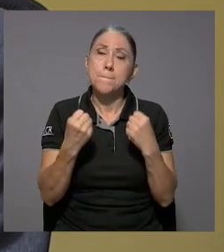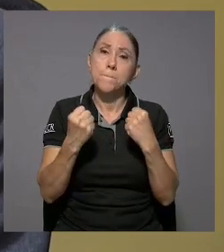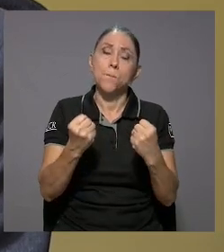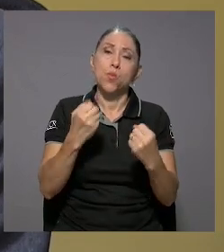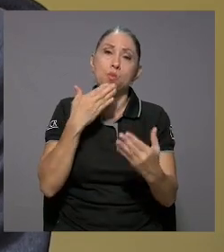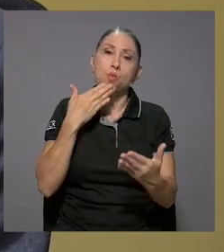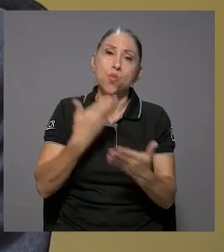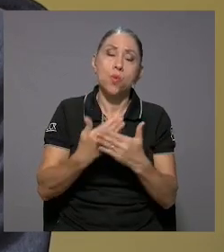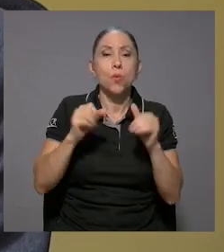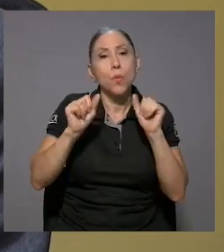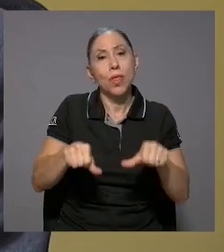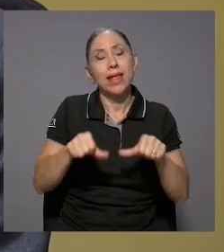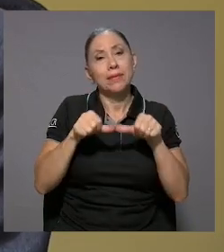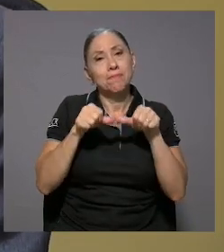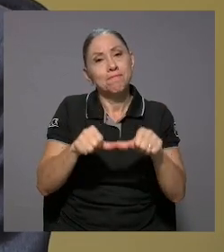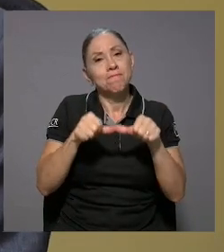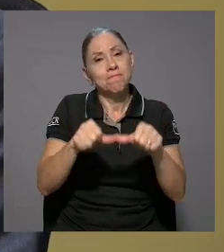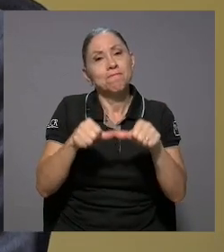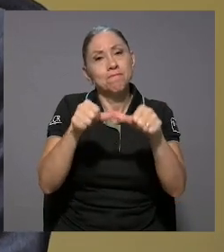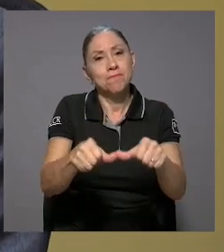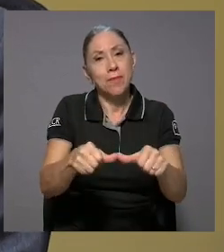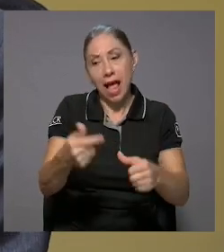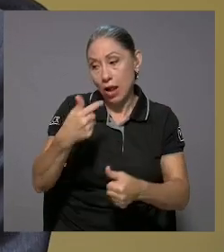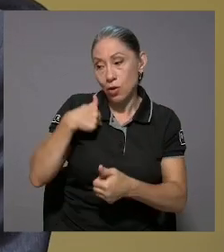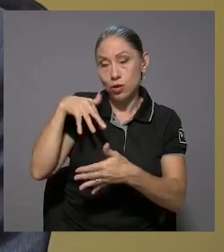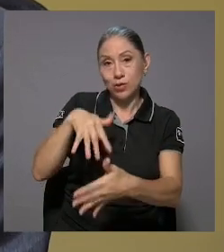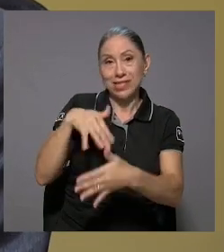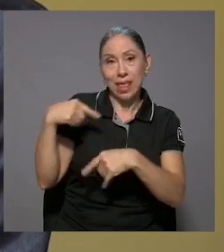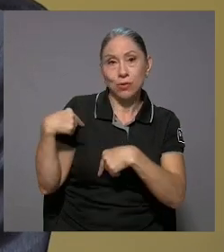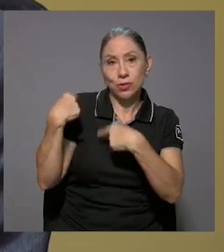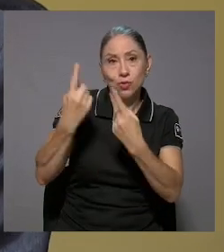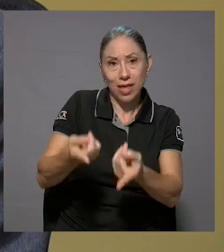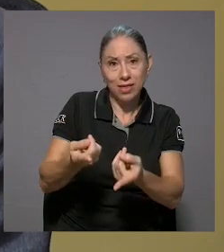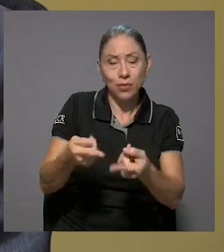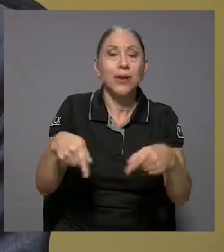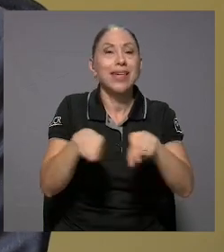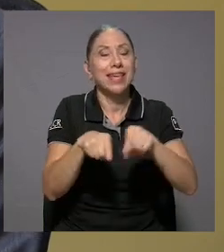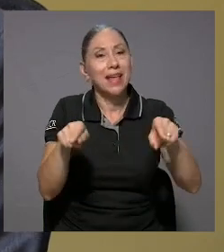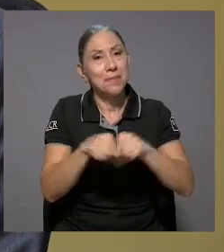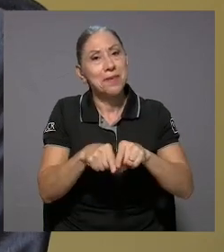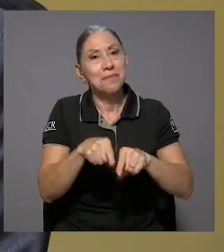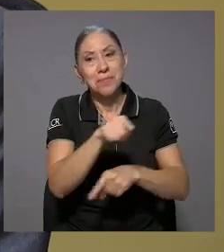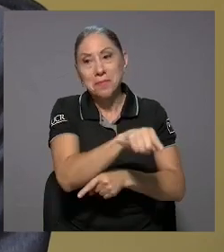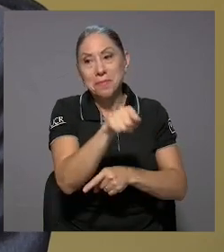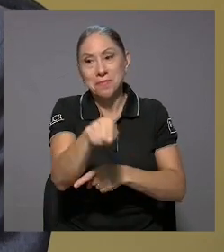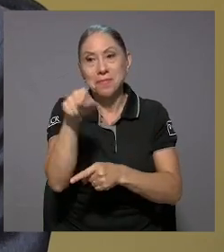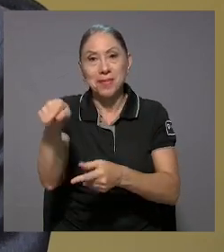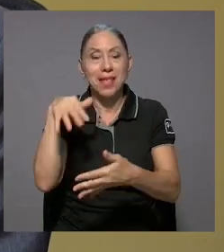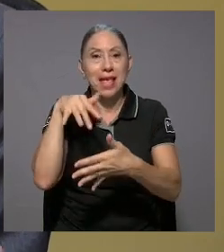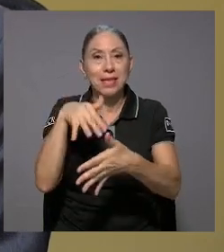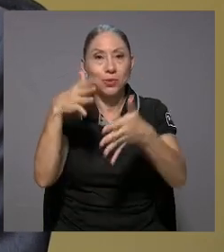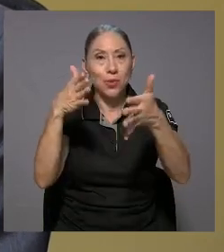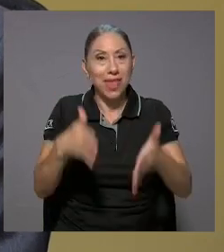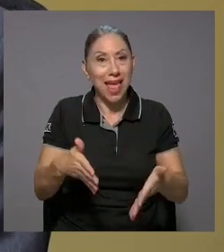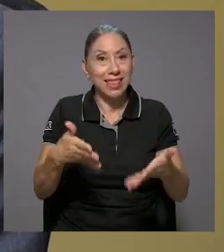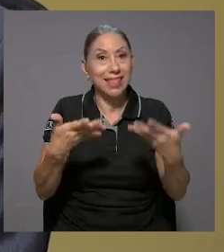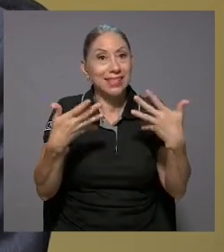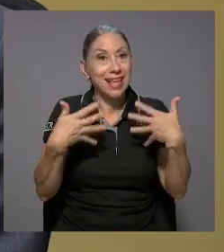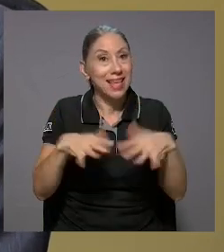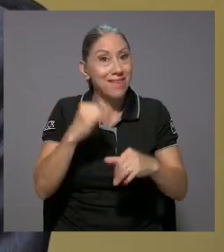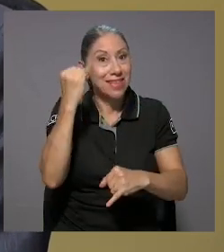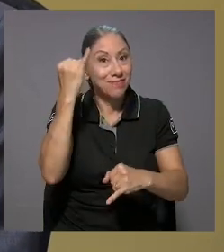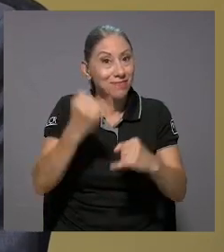tiene mucho potencial poder dar cierta continuidad pues a lo que yo he estado estudiando y que de alguna forma también